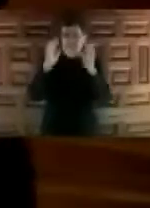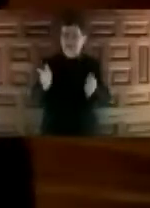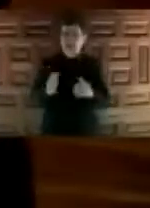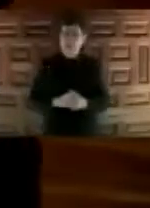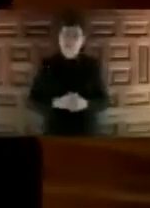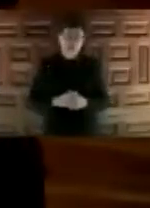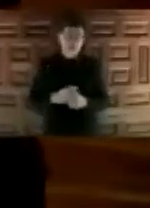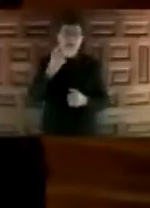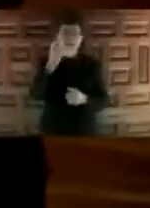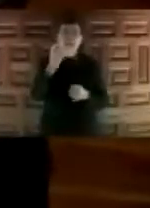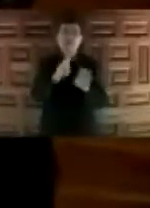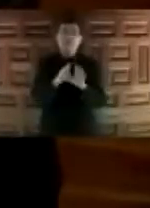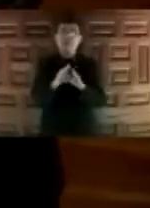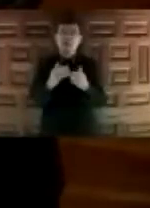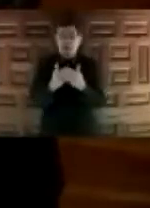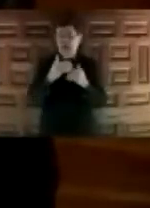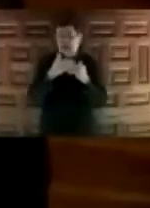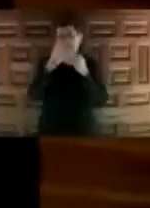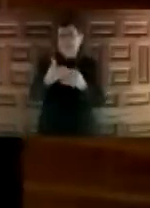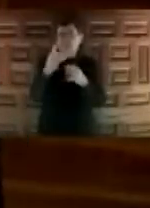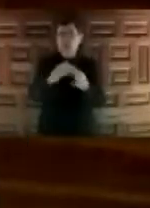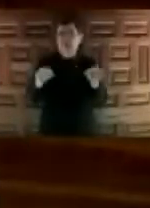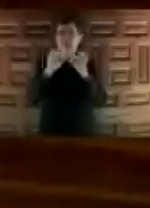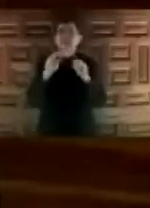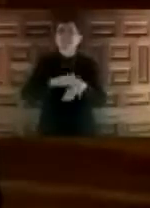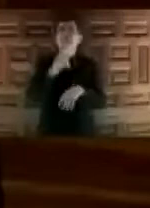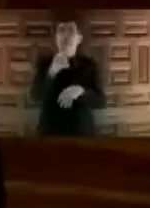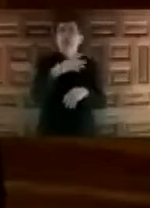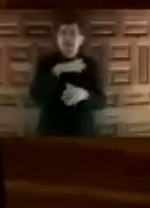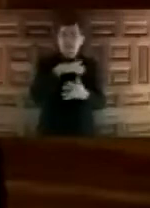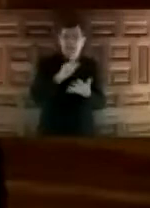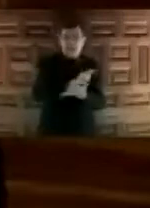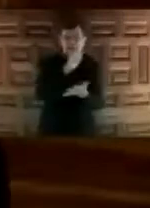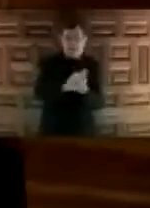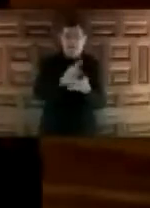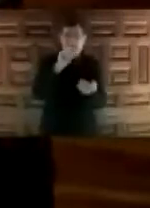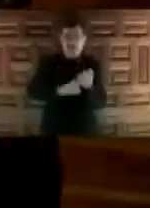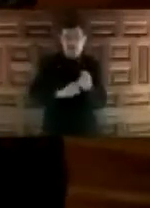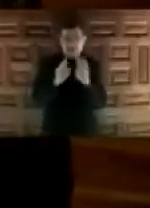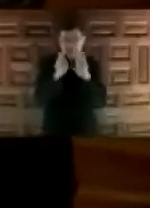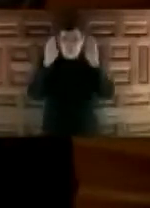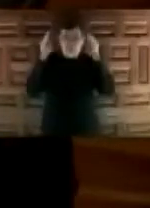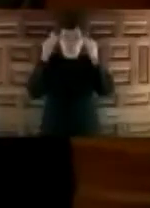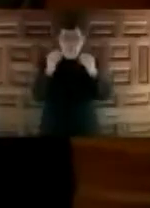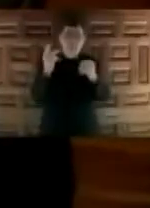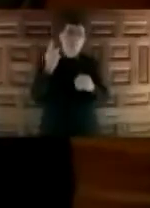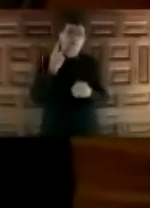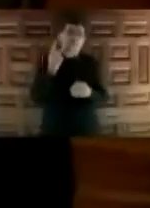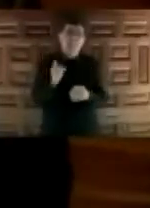eso me parece otro avance importante, porque entonces tenemos una ley con enfoque de política